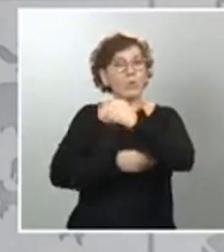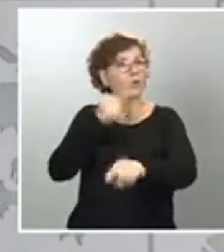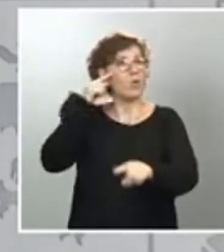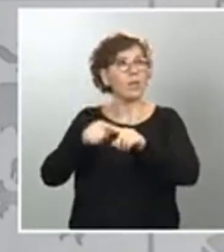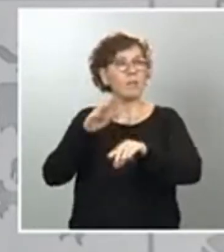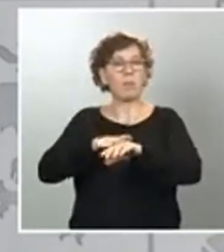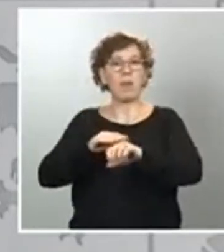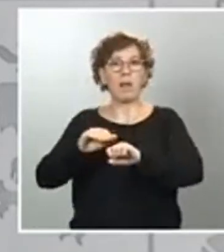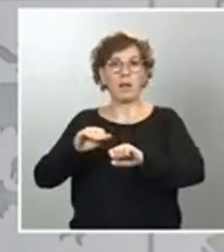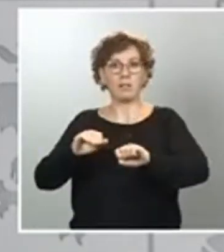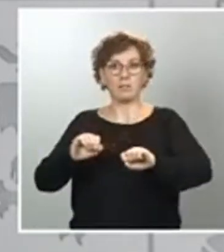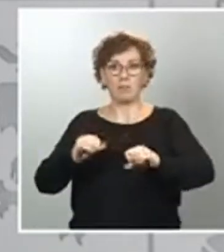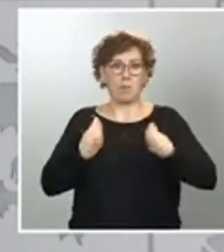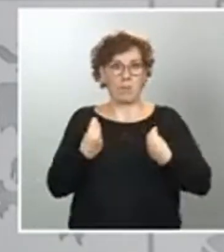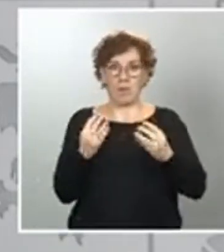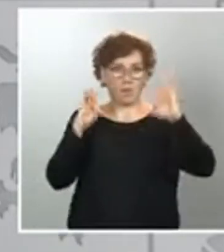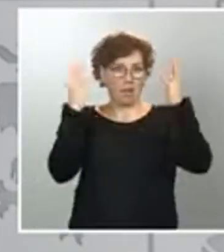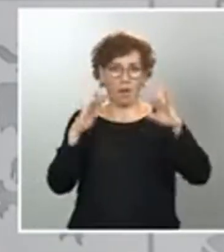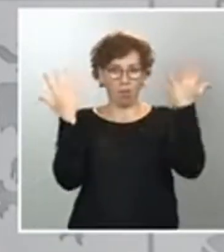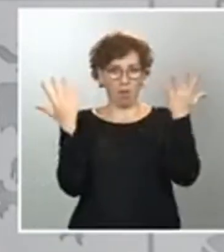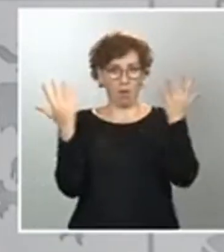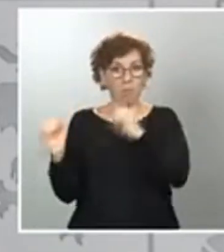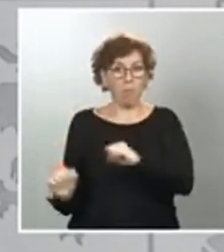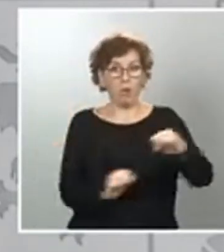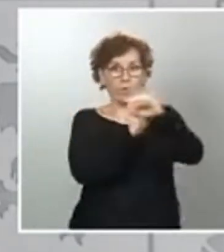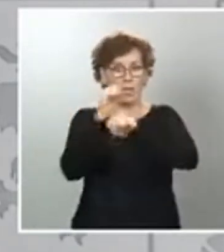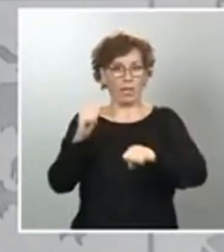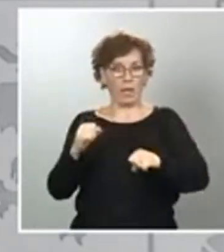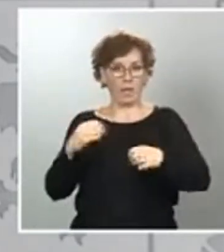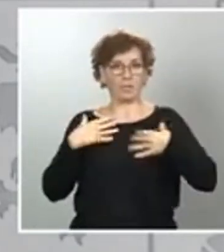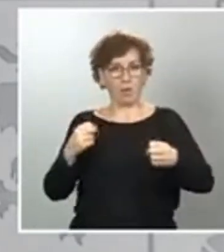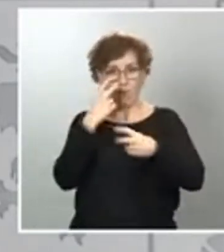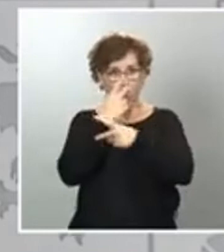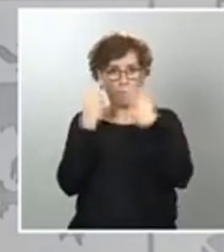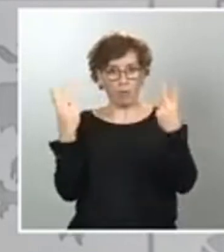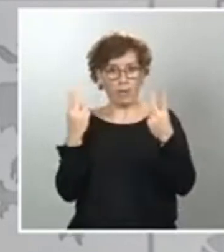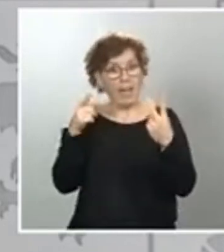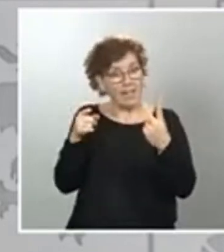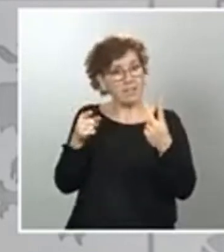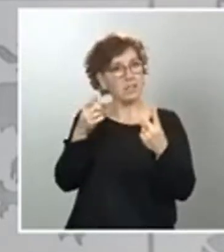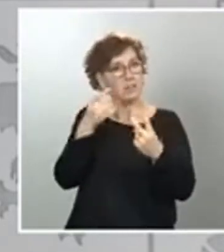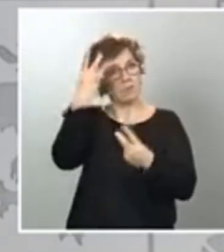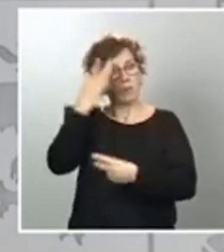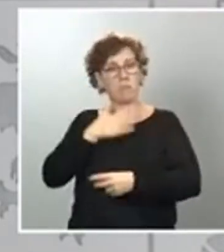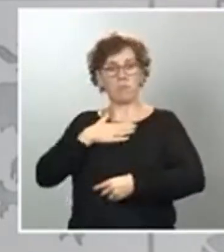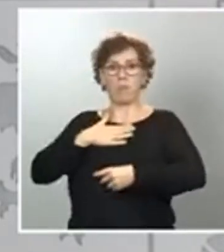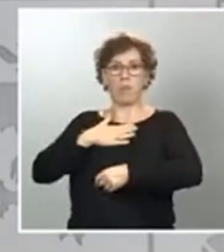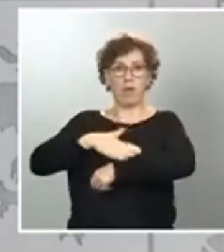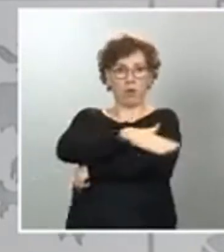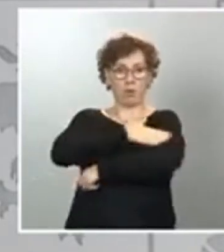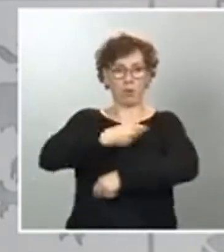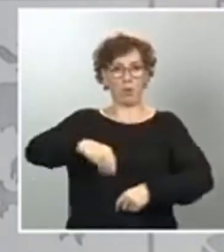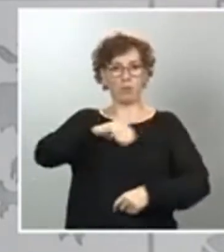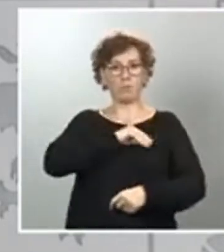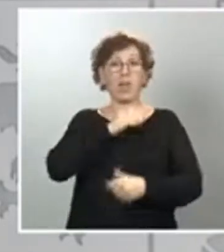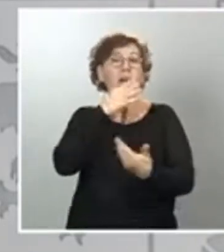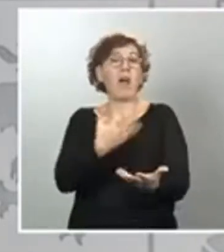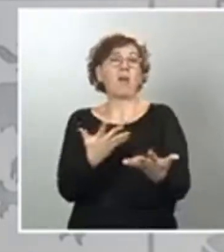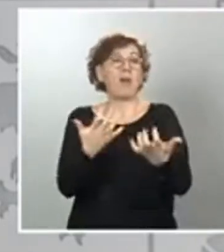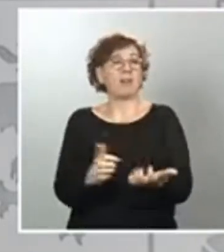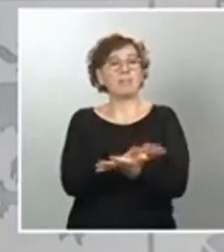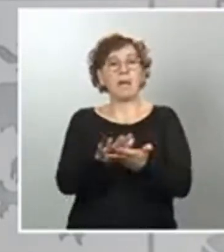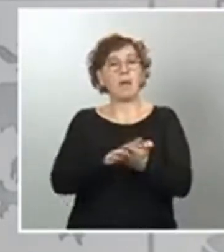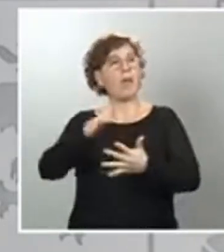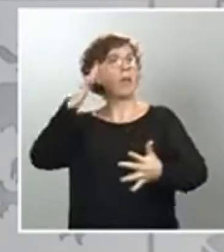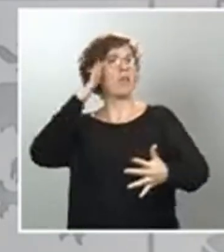de España. Es un planteamiento donde, ahora que se dice en algunas ocasiones la ideología, pues mire, la ideología del Gobierno de